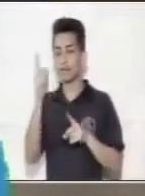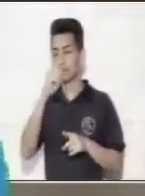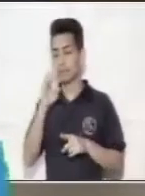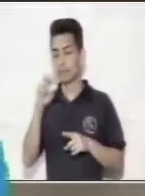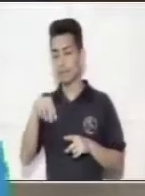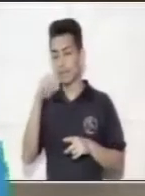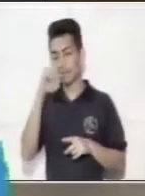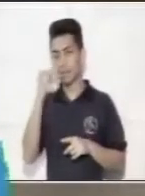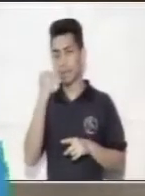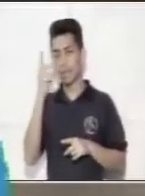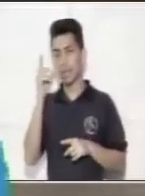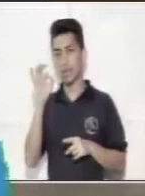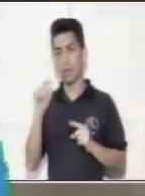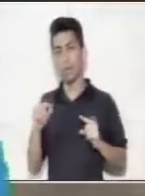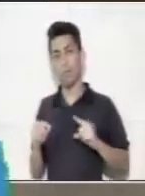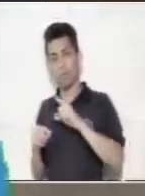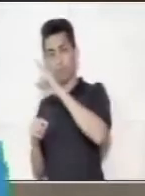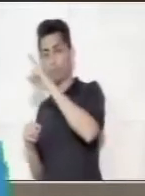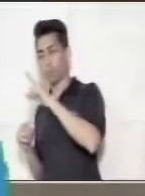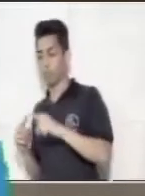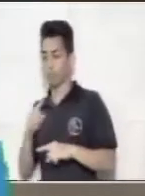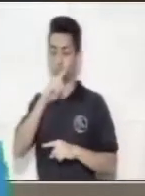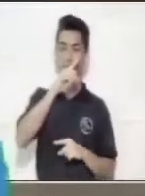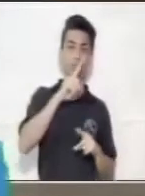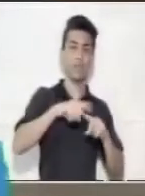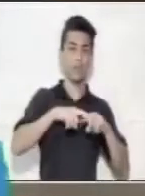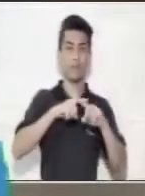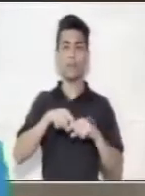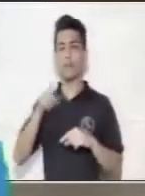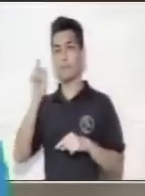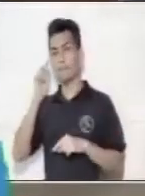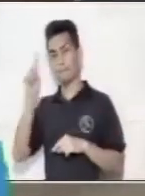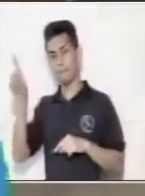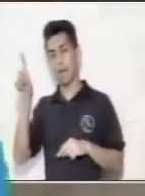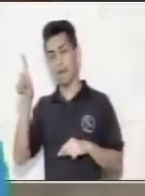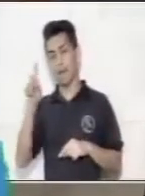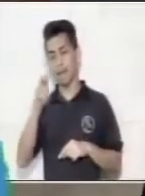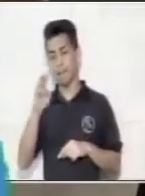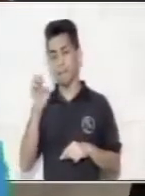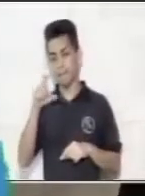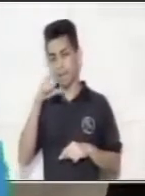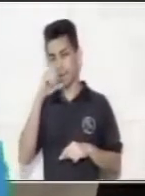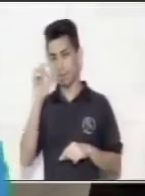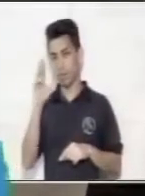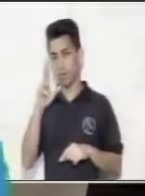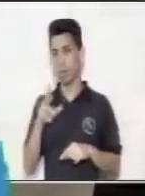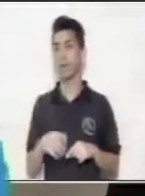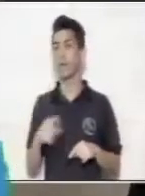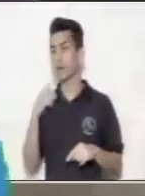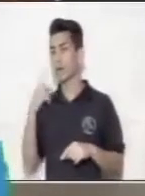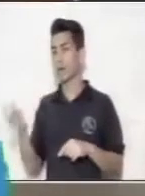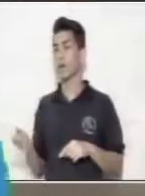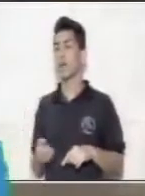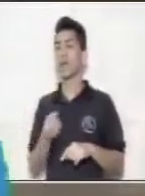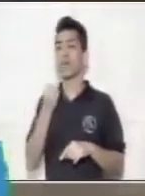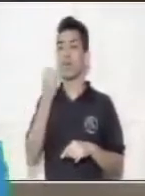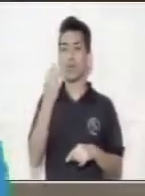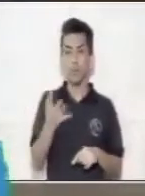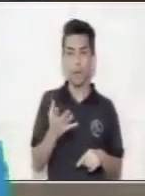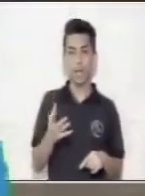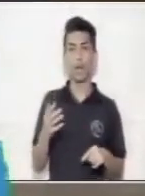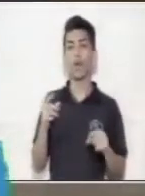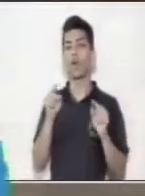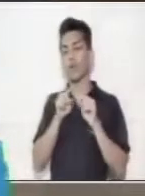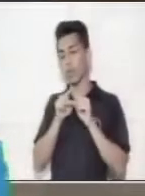tres elementos que necesita el vector, ¿verdad? Lo que es la cantidad, la dimensional y